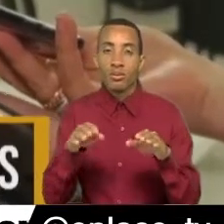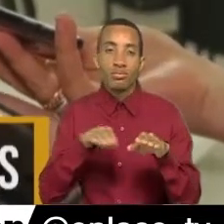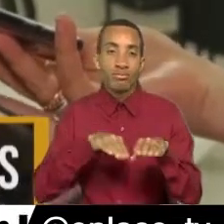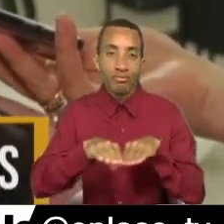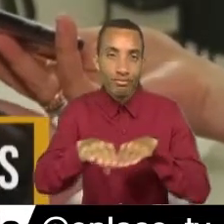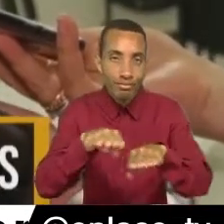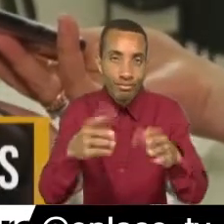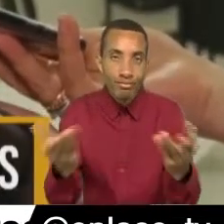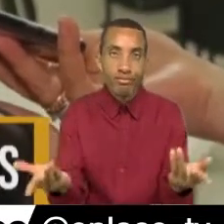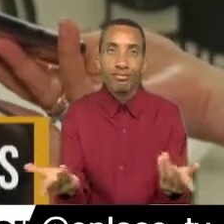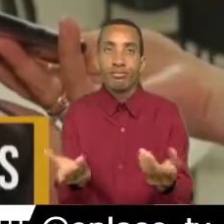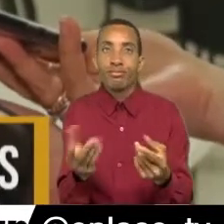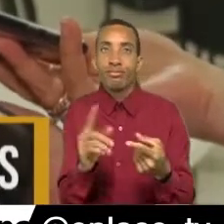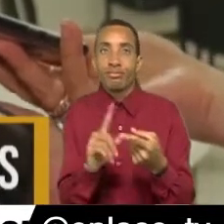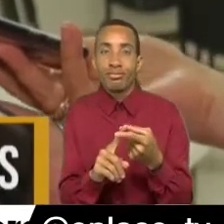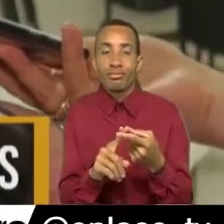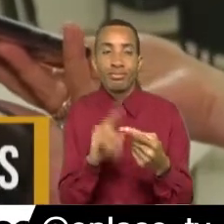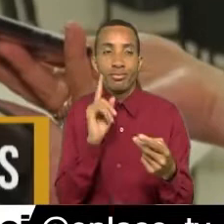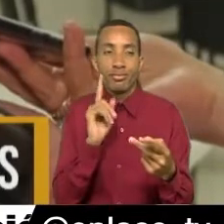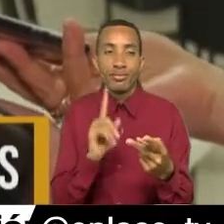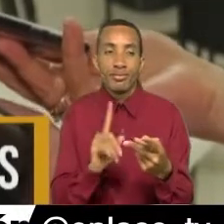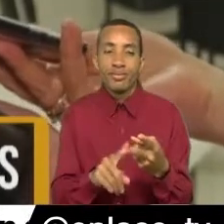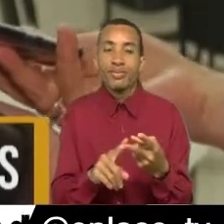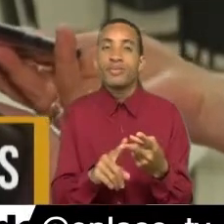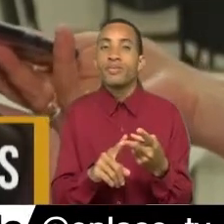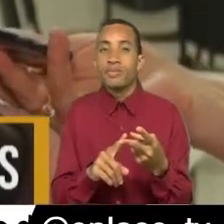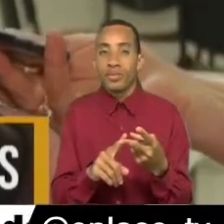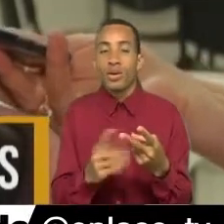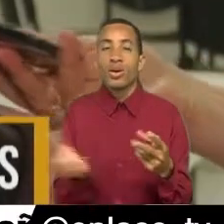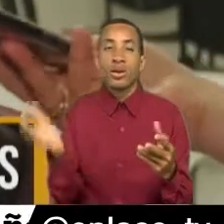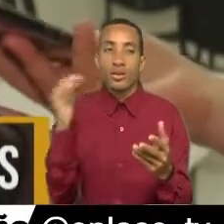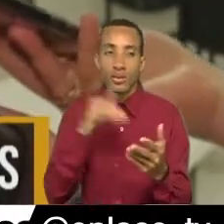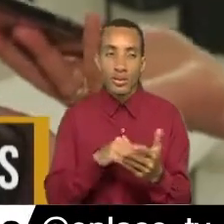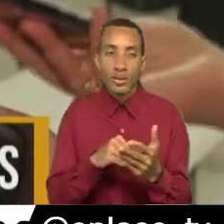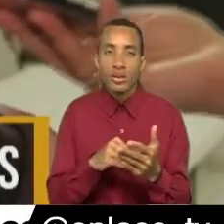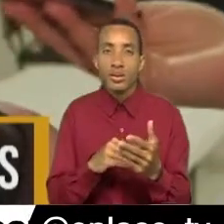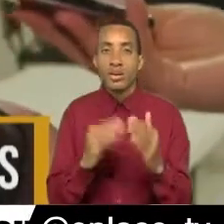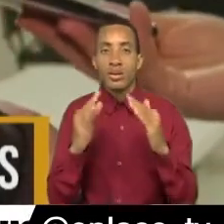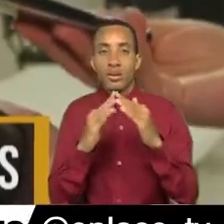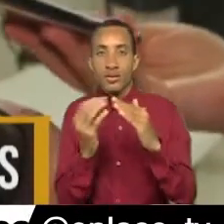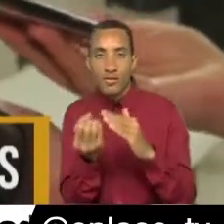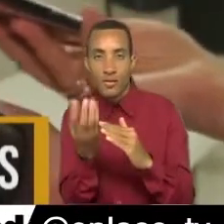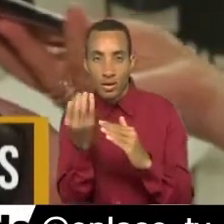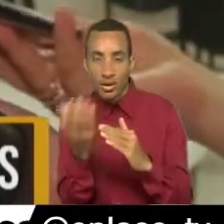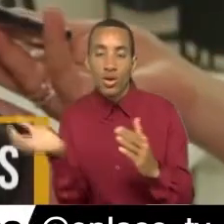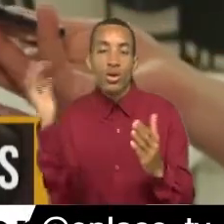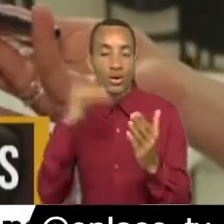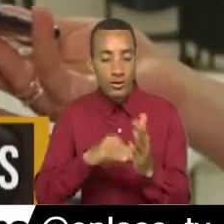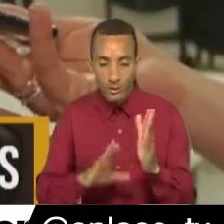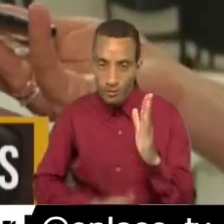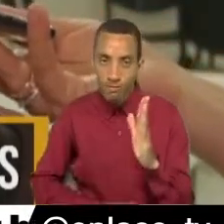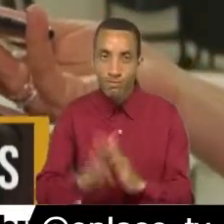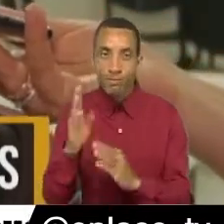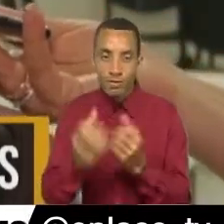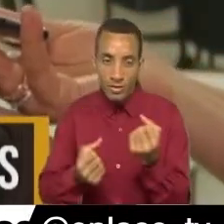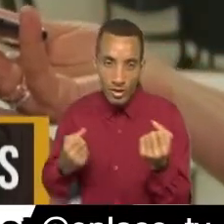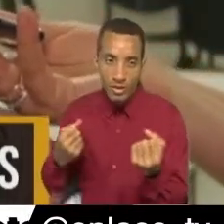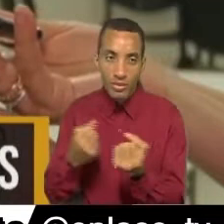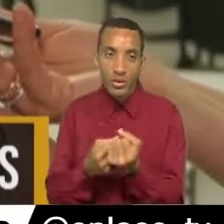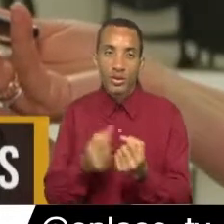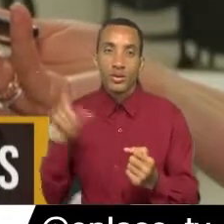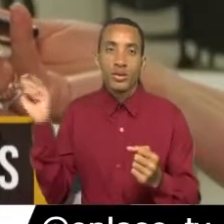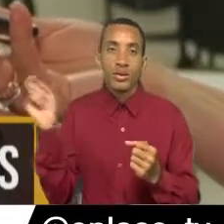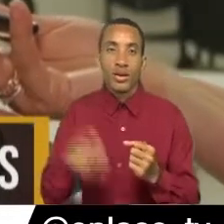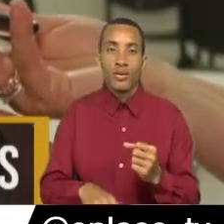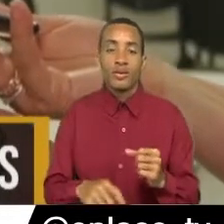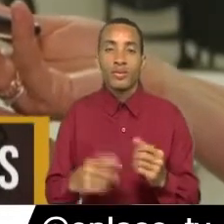la parte de lo que es la reactivación de Ferticol, con el apoyo que se le debe dar a todo el